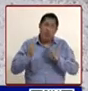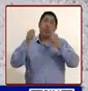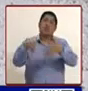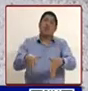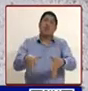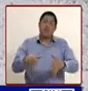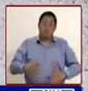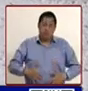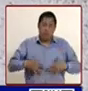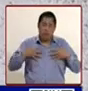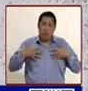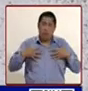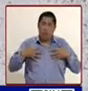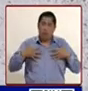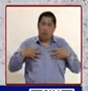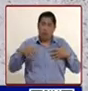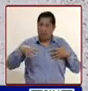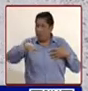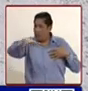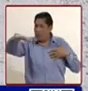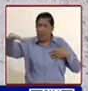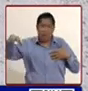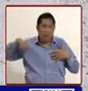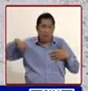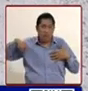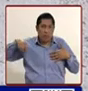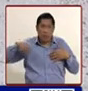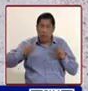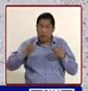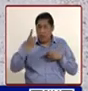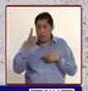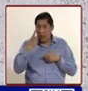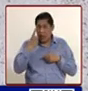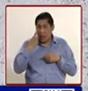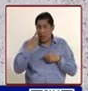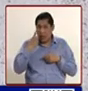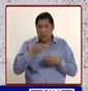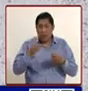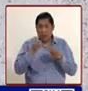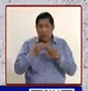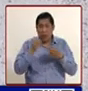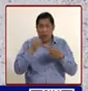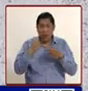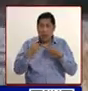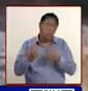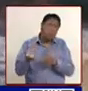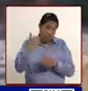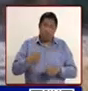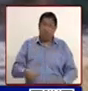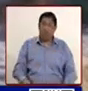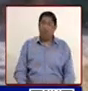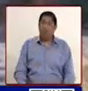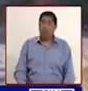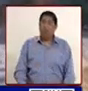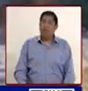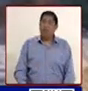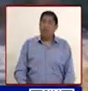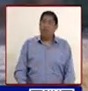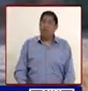enterrado vivo estaría por este sector, para así conocer más de su versión. ¿Nos acompaña?